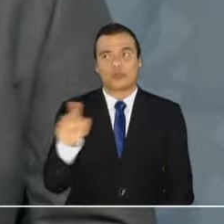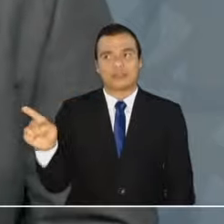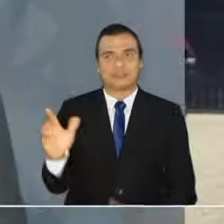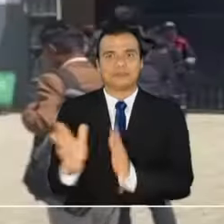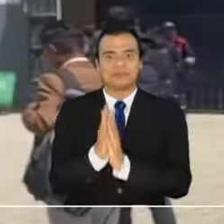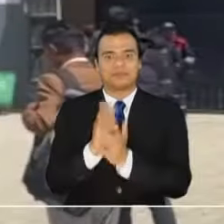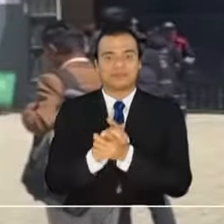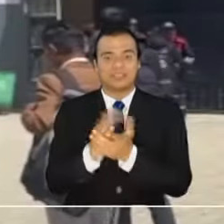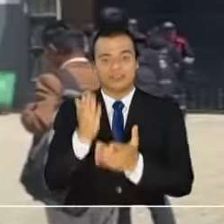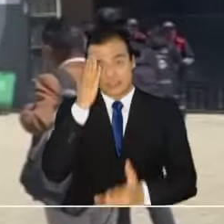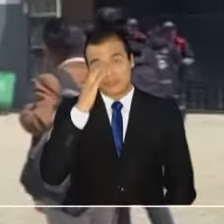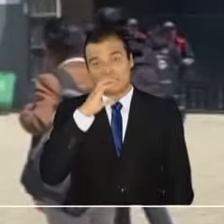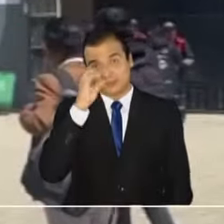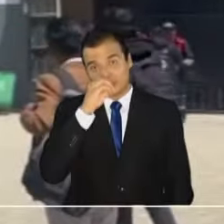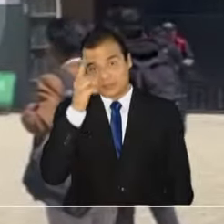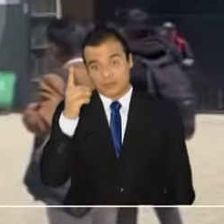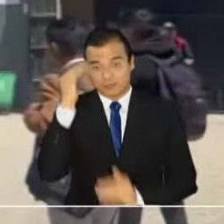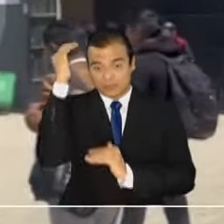Julián.